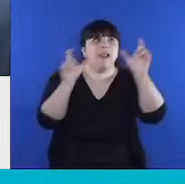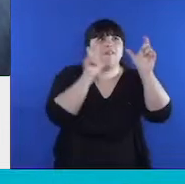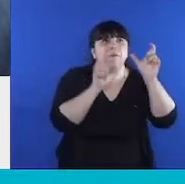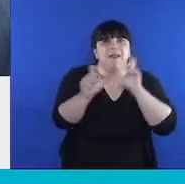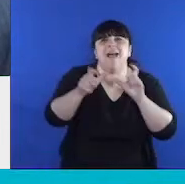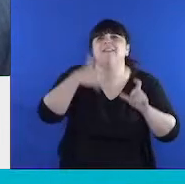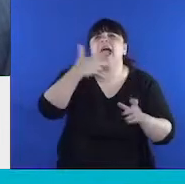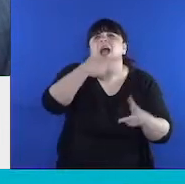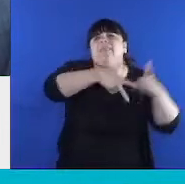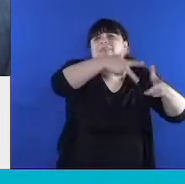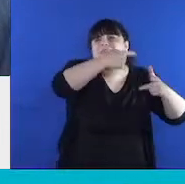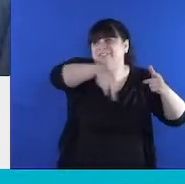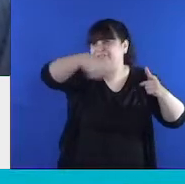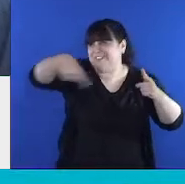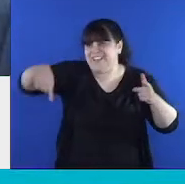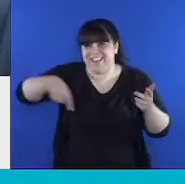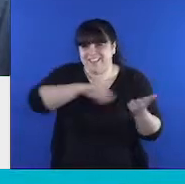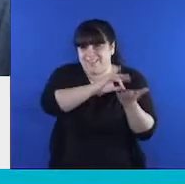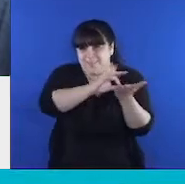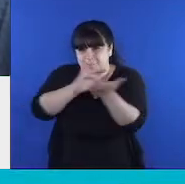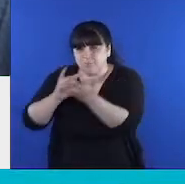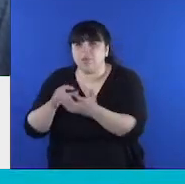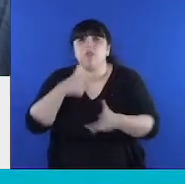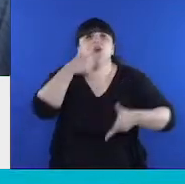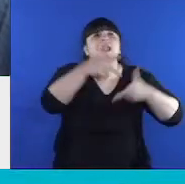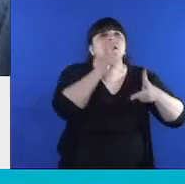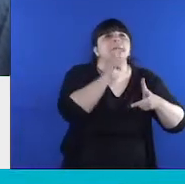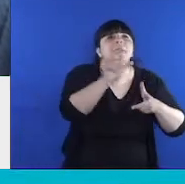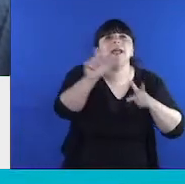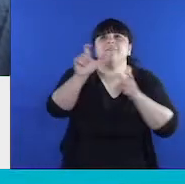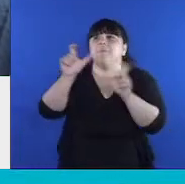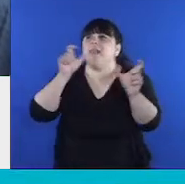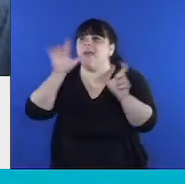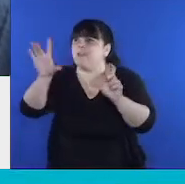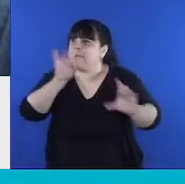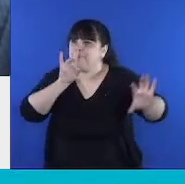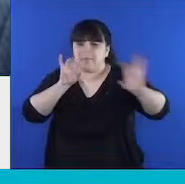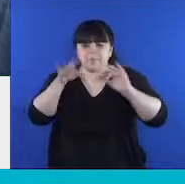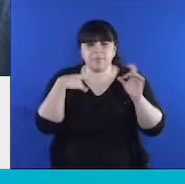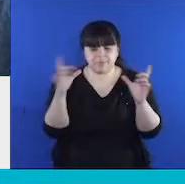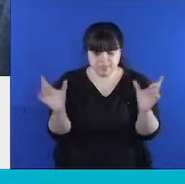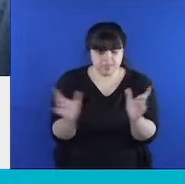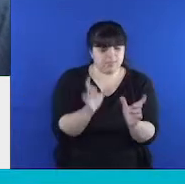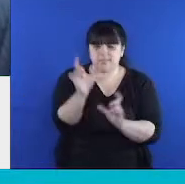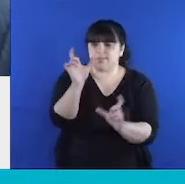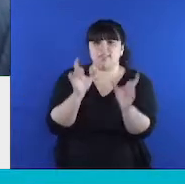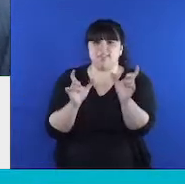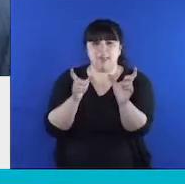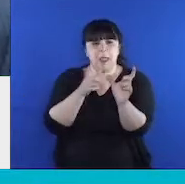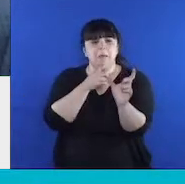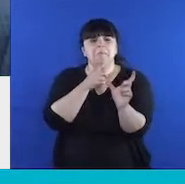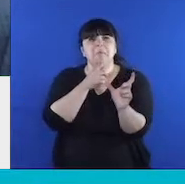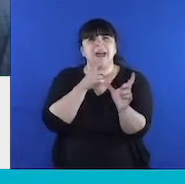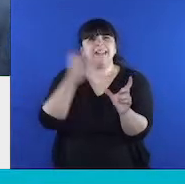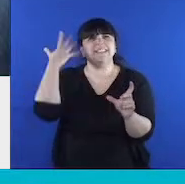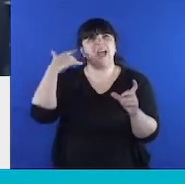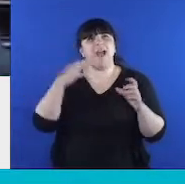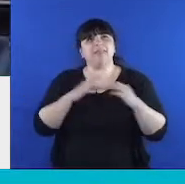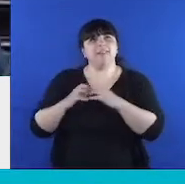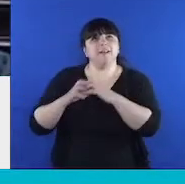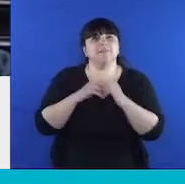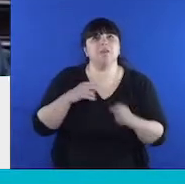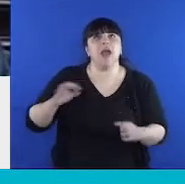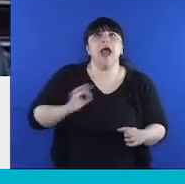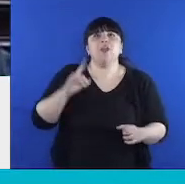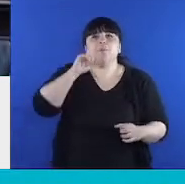discursos, que parecía una sesión de los 90 cuando se privatizaban las empresas estatales. Mire,